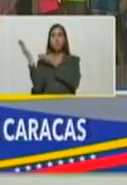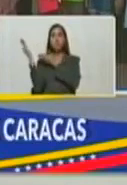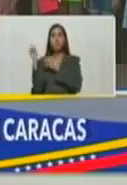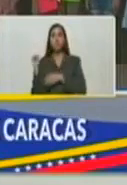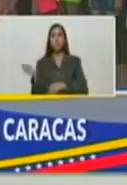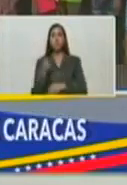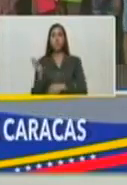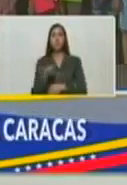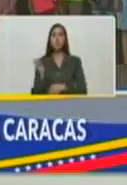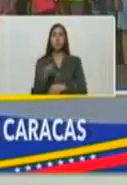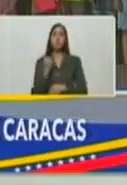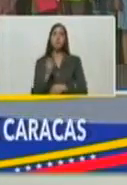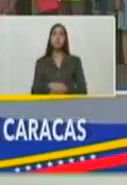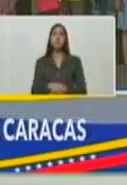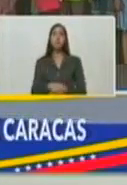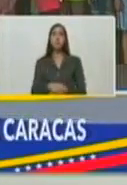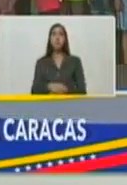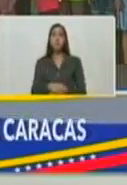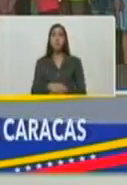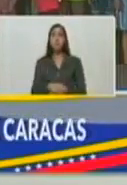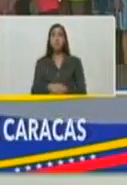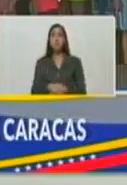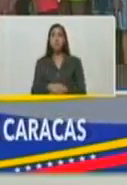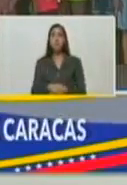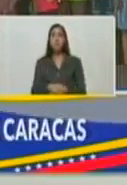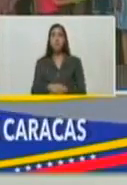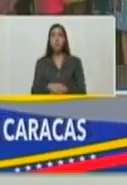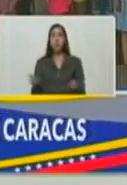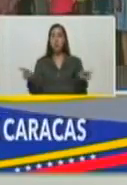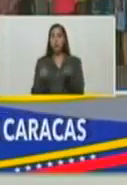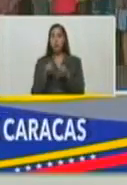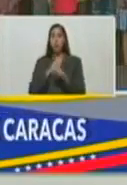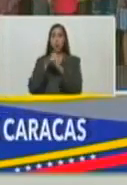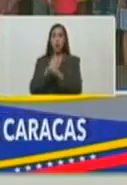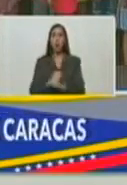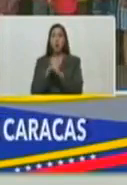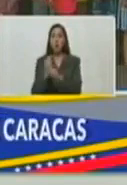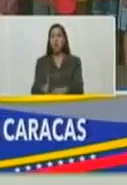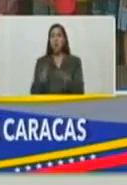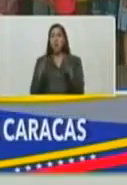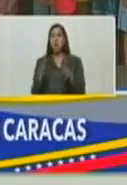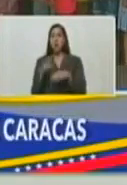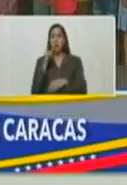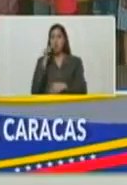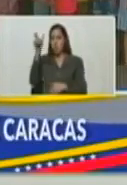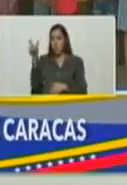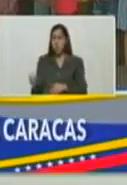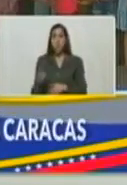en la recta final. Uribito pasando en la raya. Ganando, Uribito.